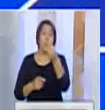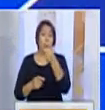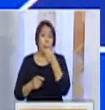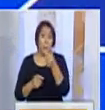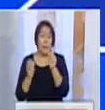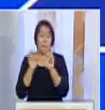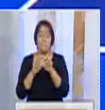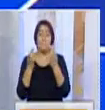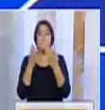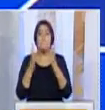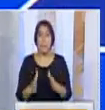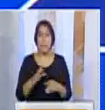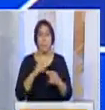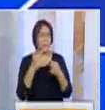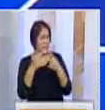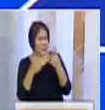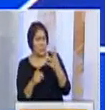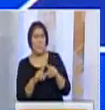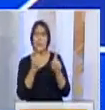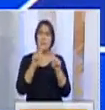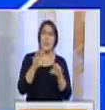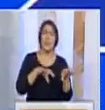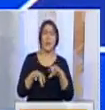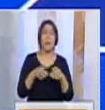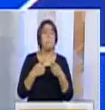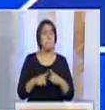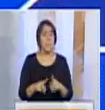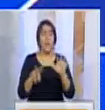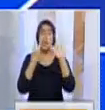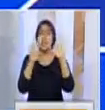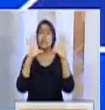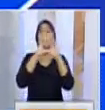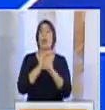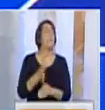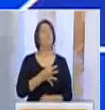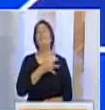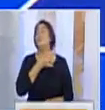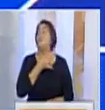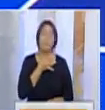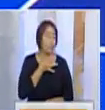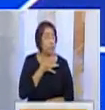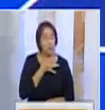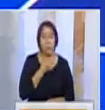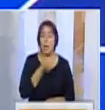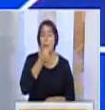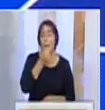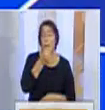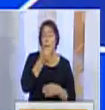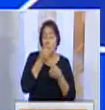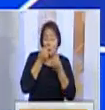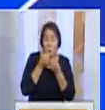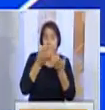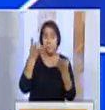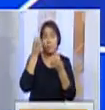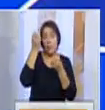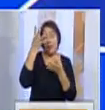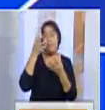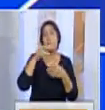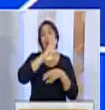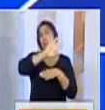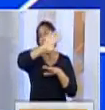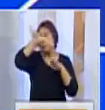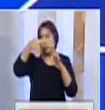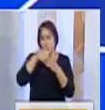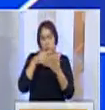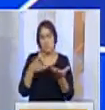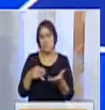actividades que vamos a tener. Pero a las 7 de la noche, con mucho gusto, vamos a estar dando una conferencia a nivel nacional. Y también decirles que